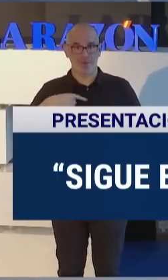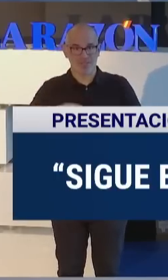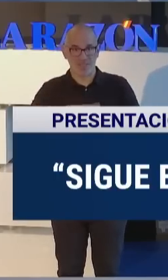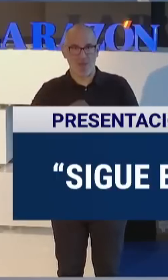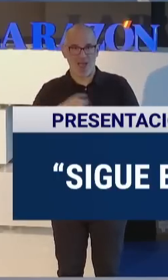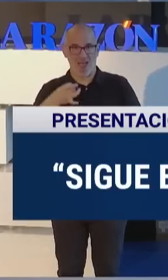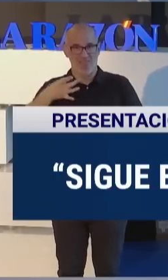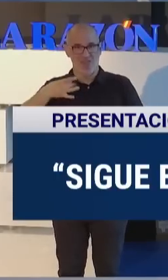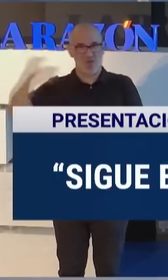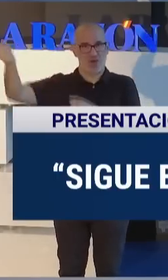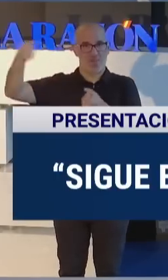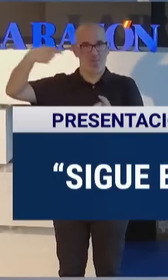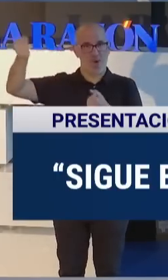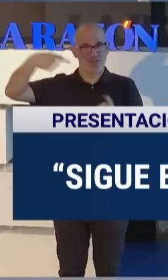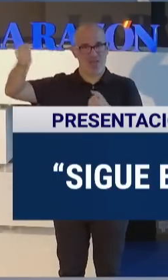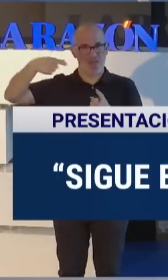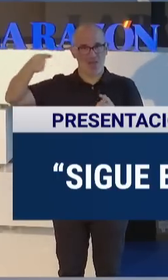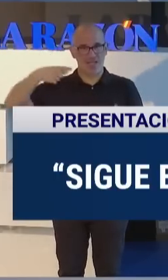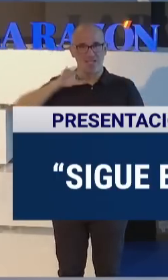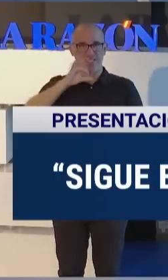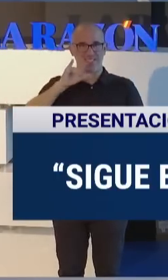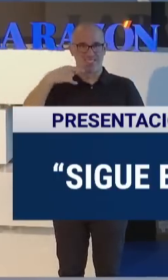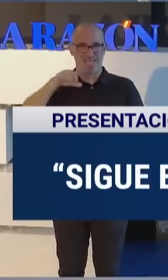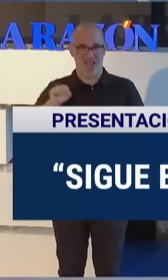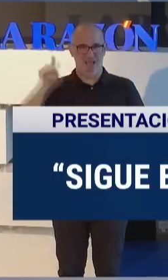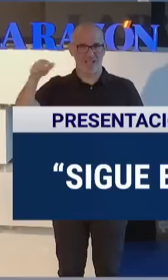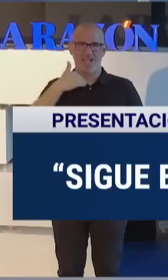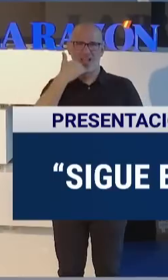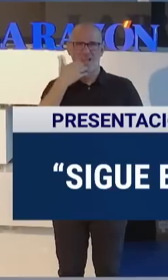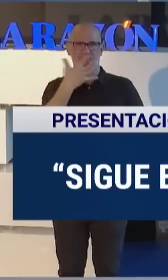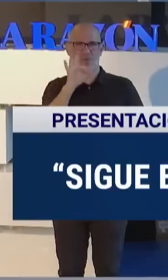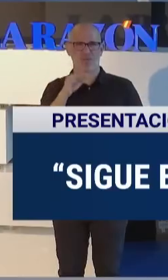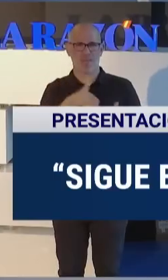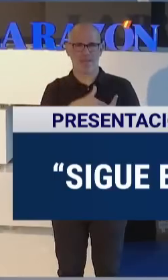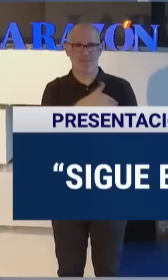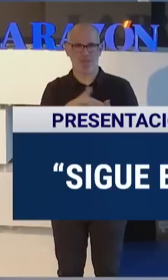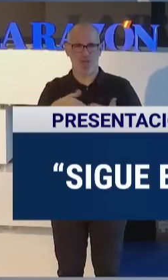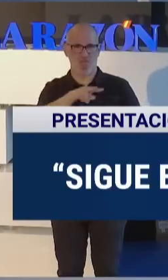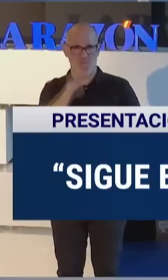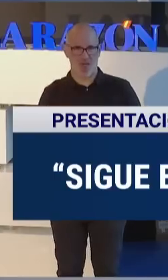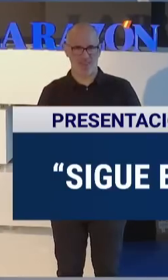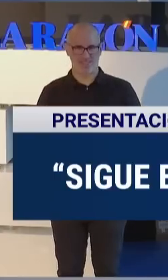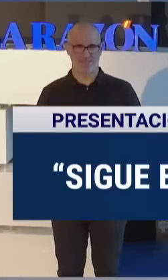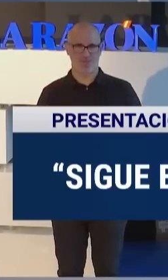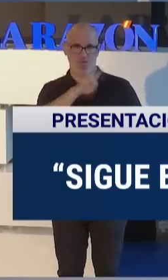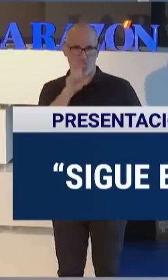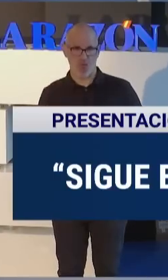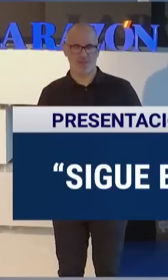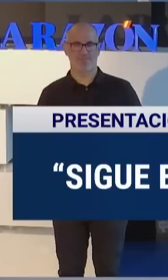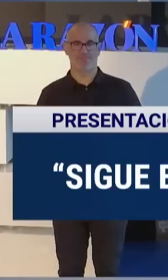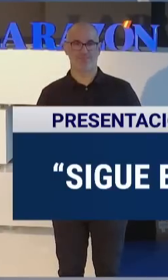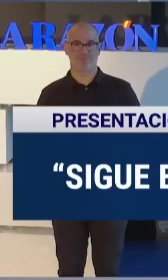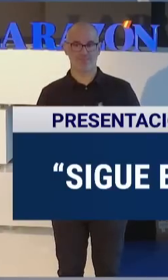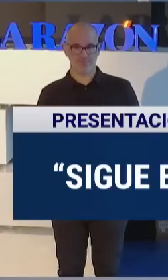con importadores, la famosa CIRA, que eran más de 50.000 millones de dólares. Las reservas netas del